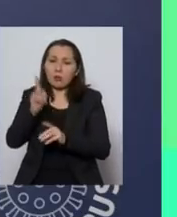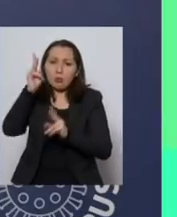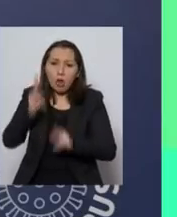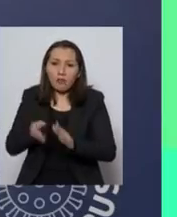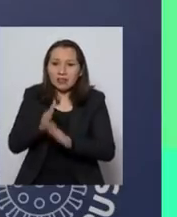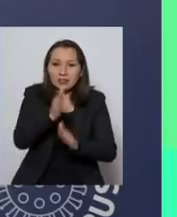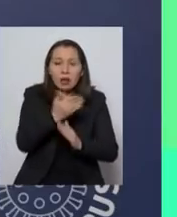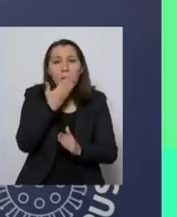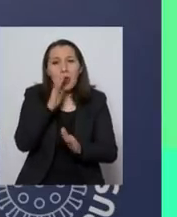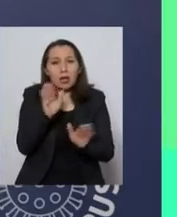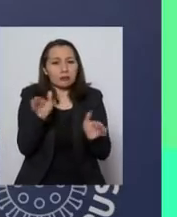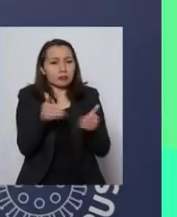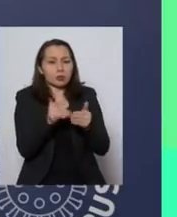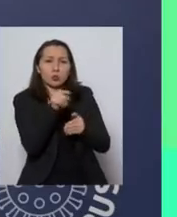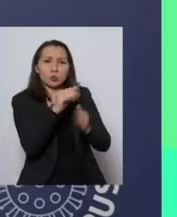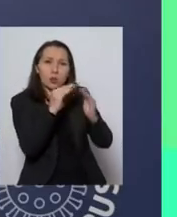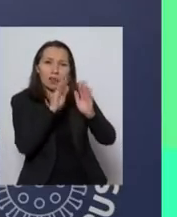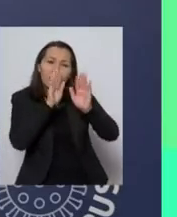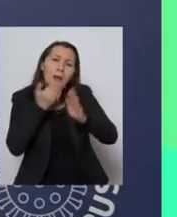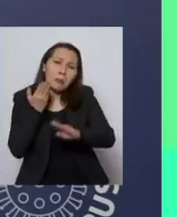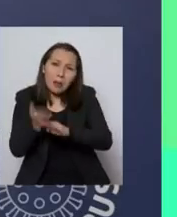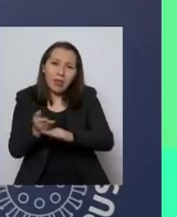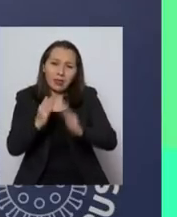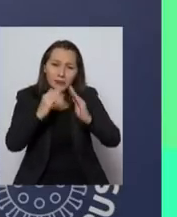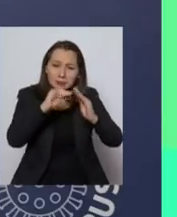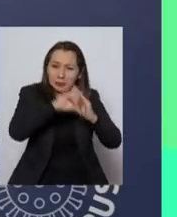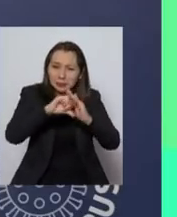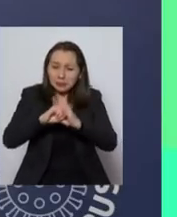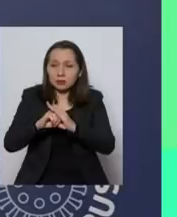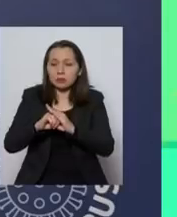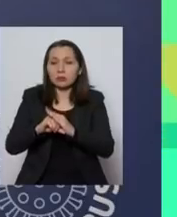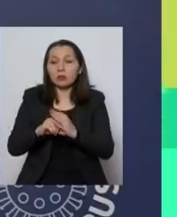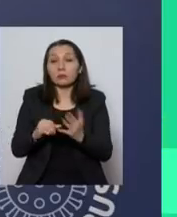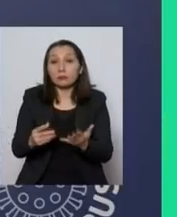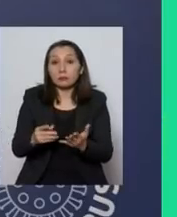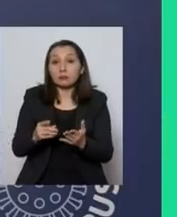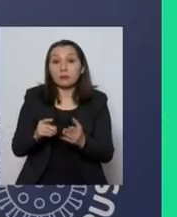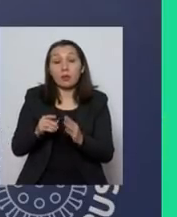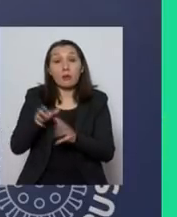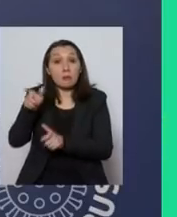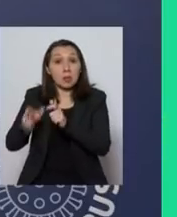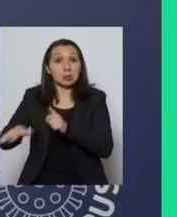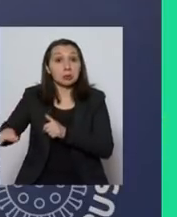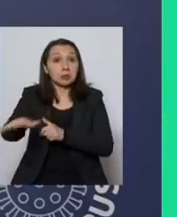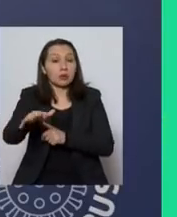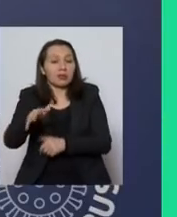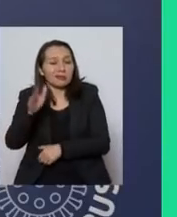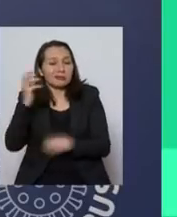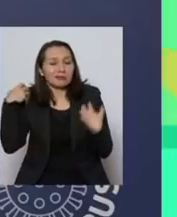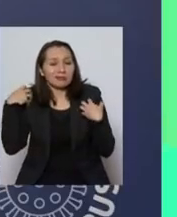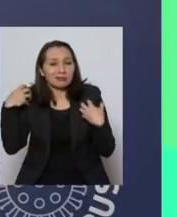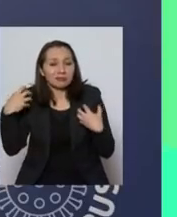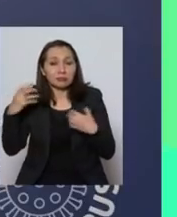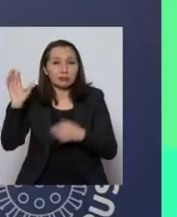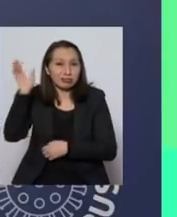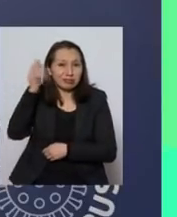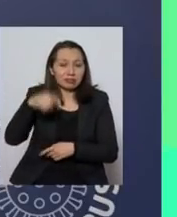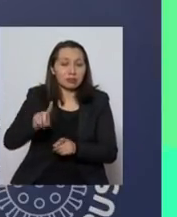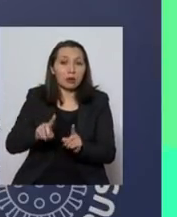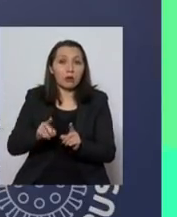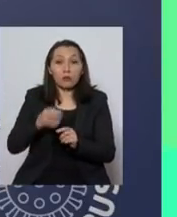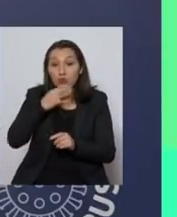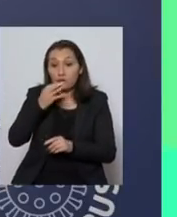común encerrarlas en su domicilio, pedirles que hagan determinadas acciones, y una parte importante de la población, como mencioné en